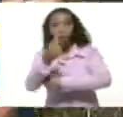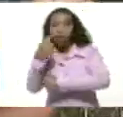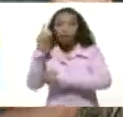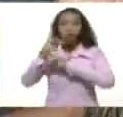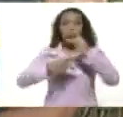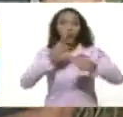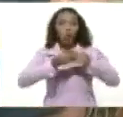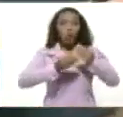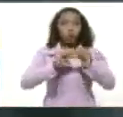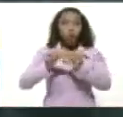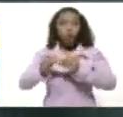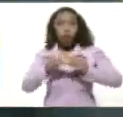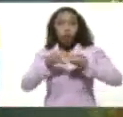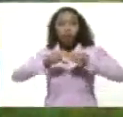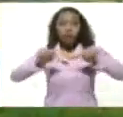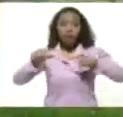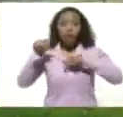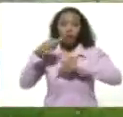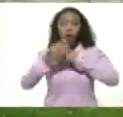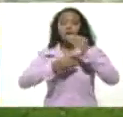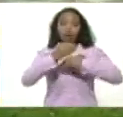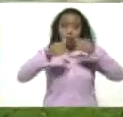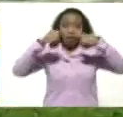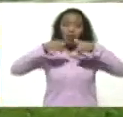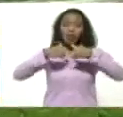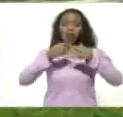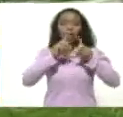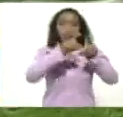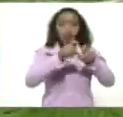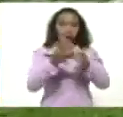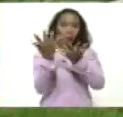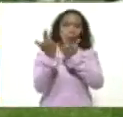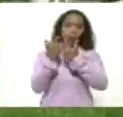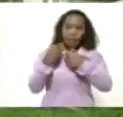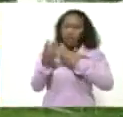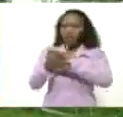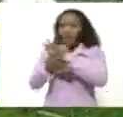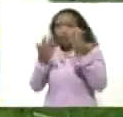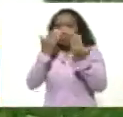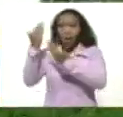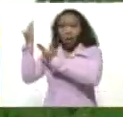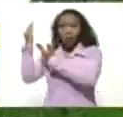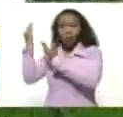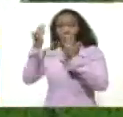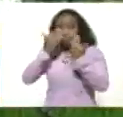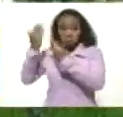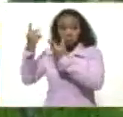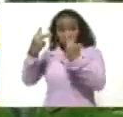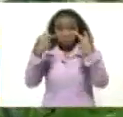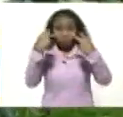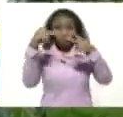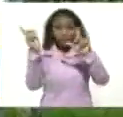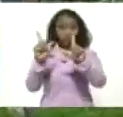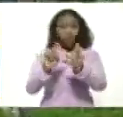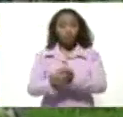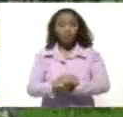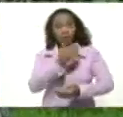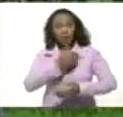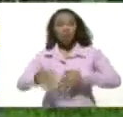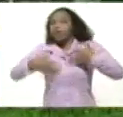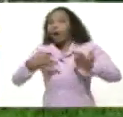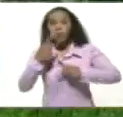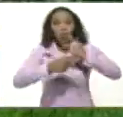producen ahí en la tierra, ahí. Todo esto lo producen los productores. ¿Qué producen ahí? Échame el cuento. Te están viendo, te están viendo, te están viendo por televisión. Presidente, ¿qué produce